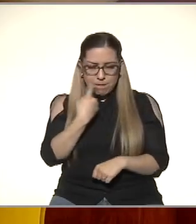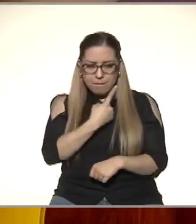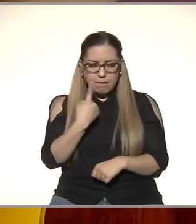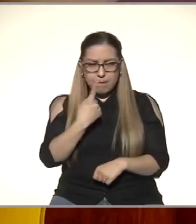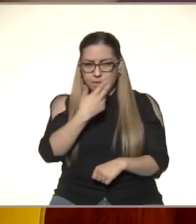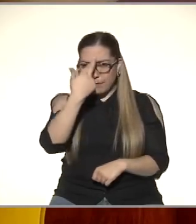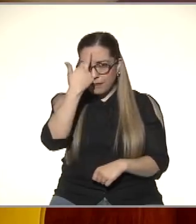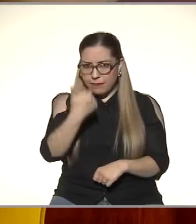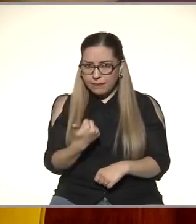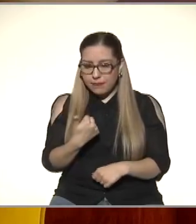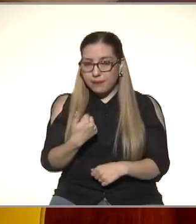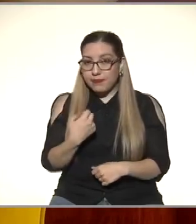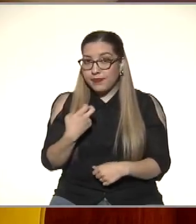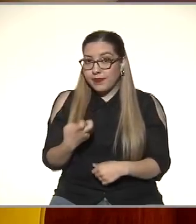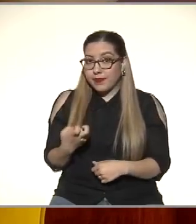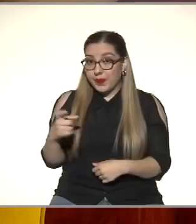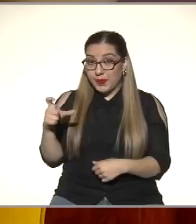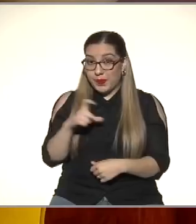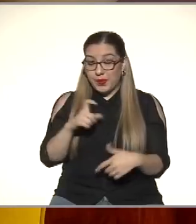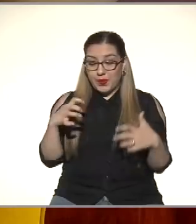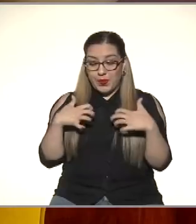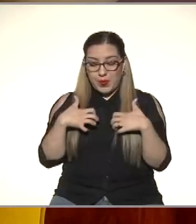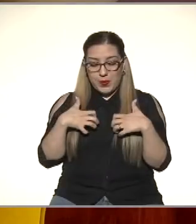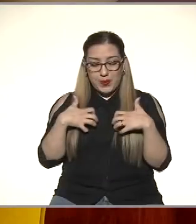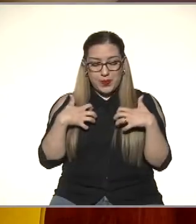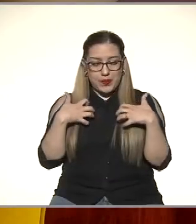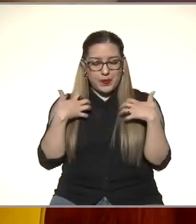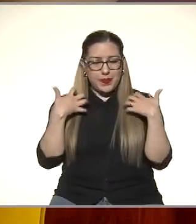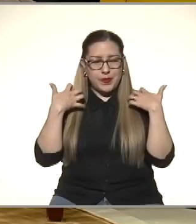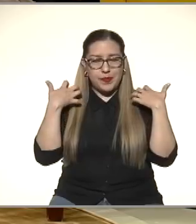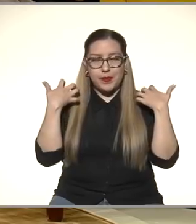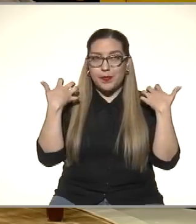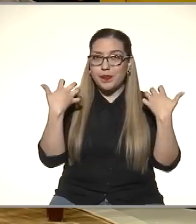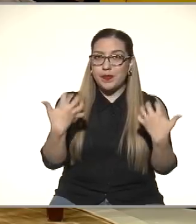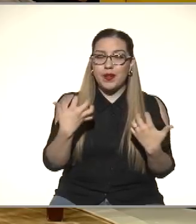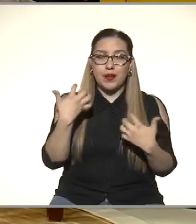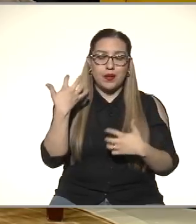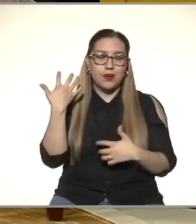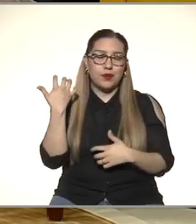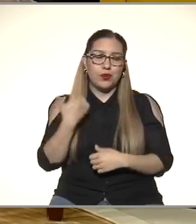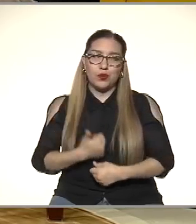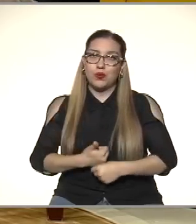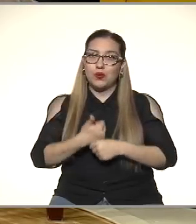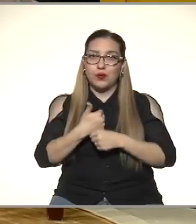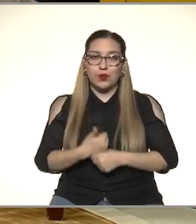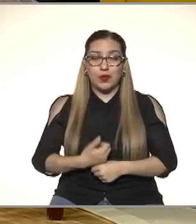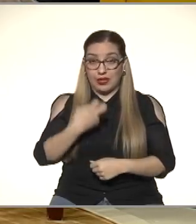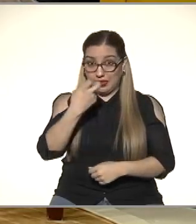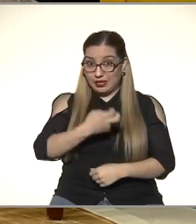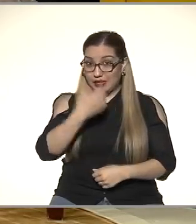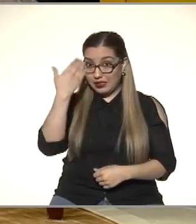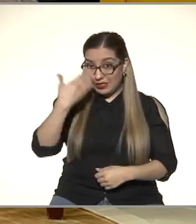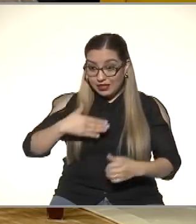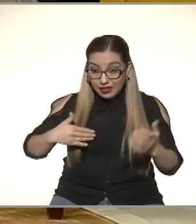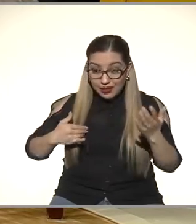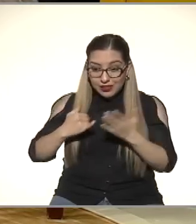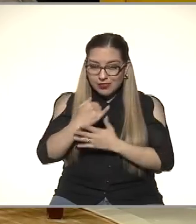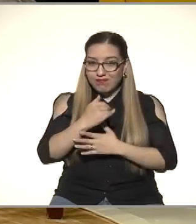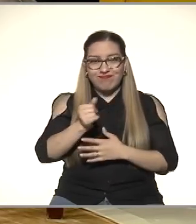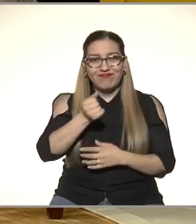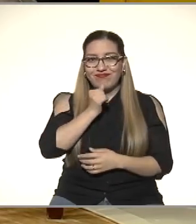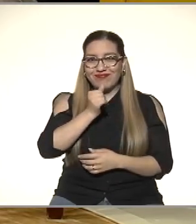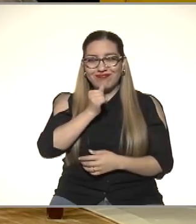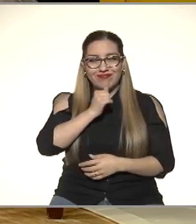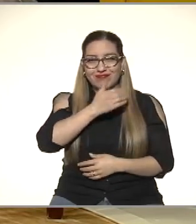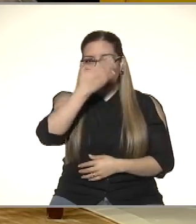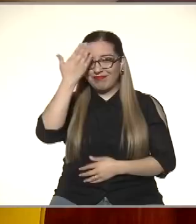en este primer arranque de emoción, de enojo, de herido, ¿no? Como decías, de lo que quiero es vengarme y golpear al